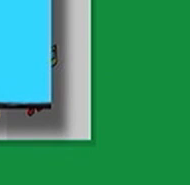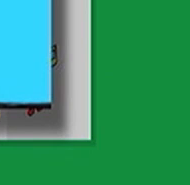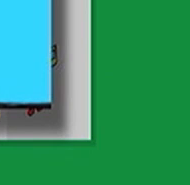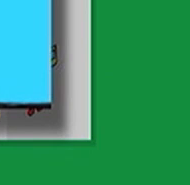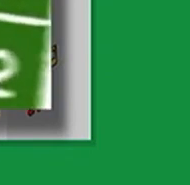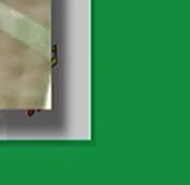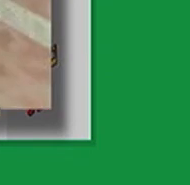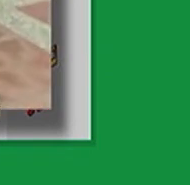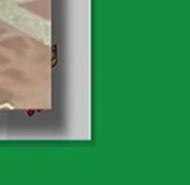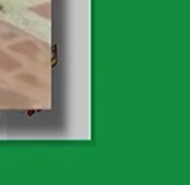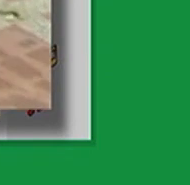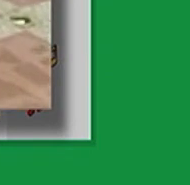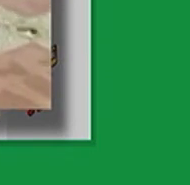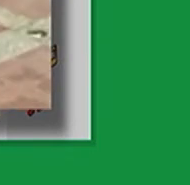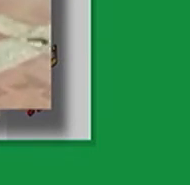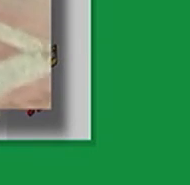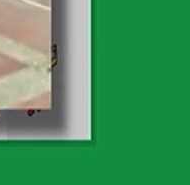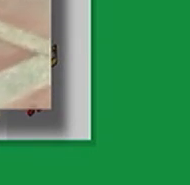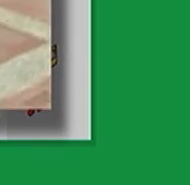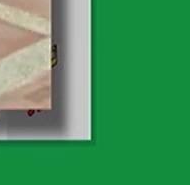hace?